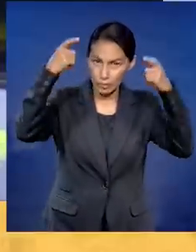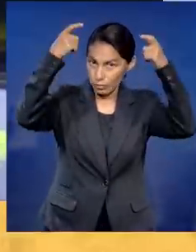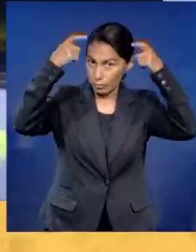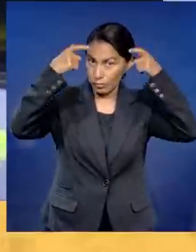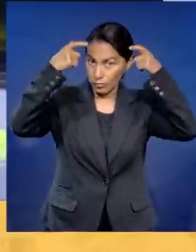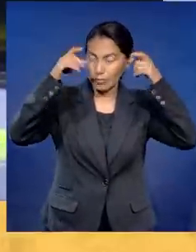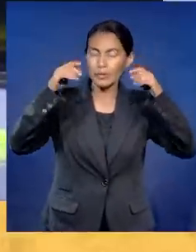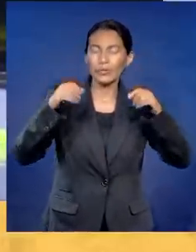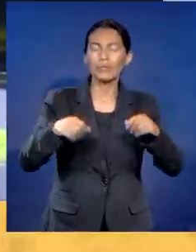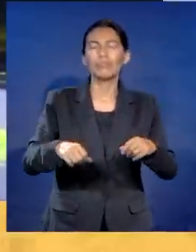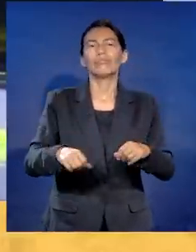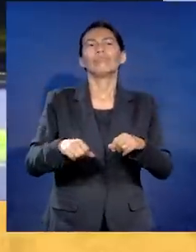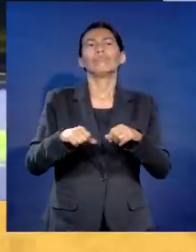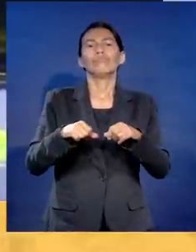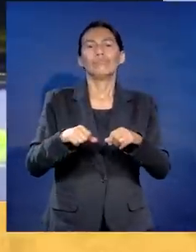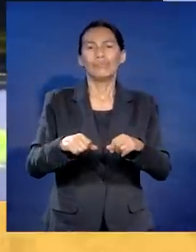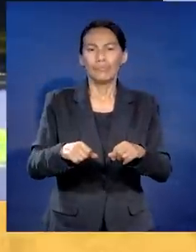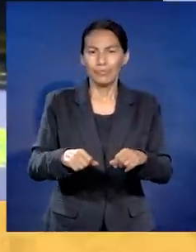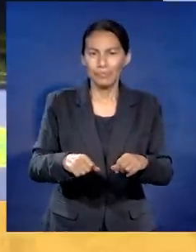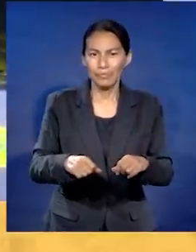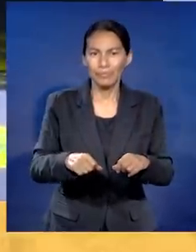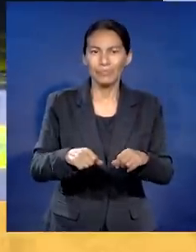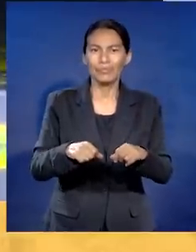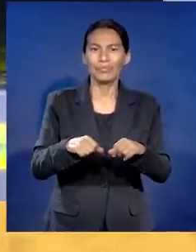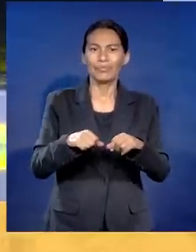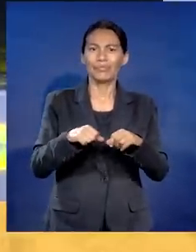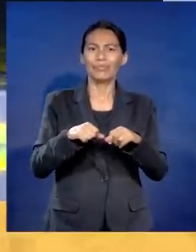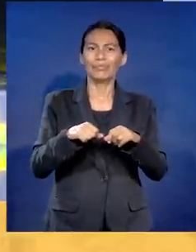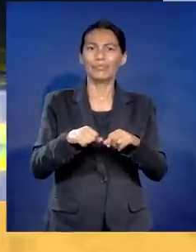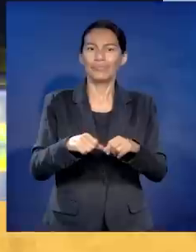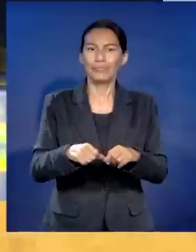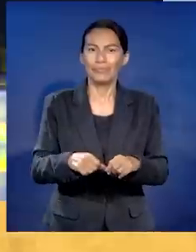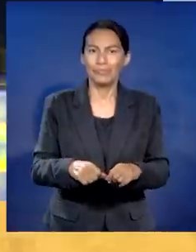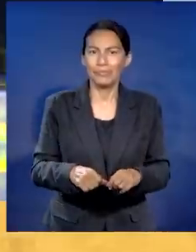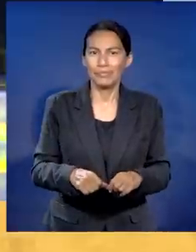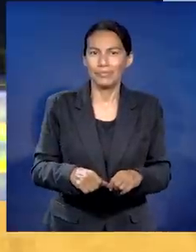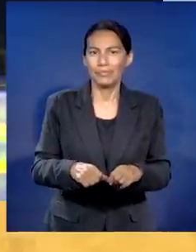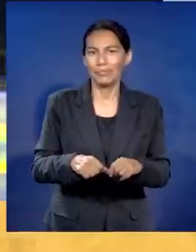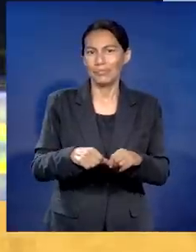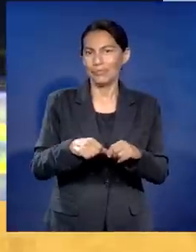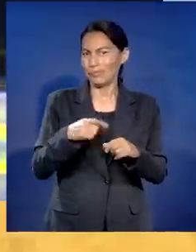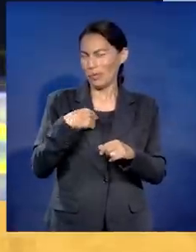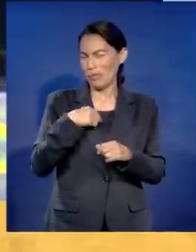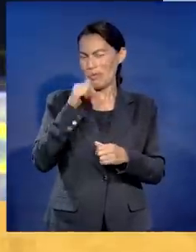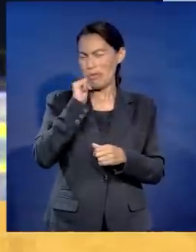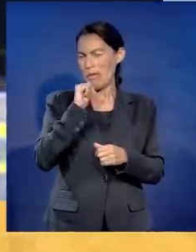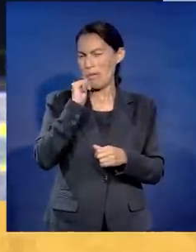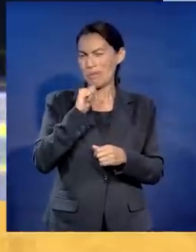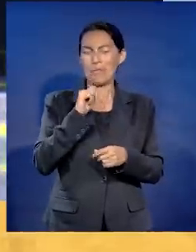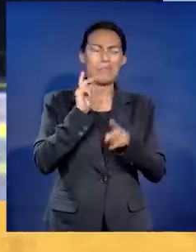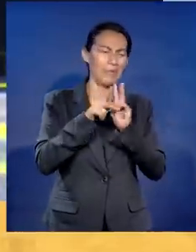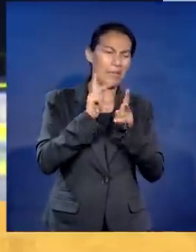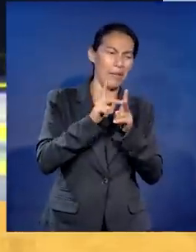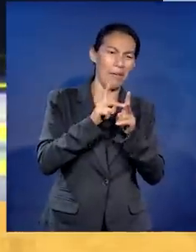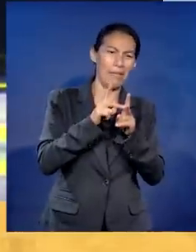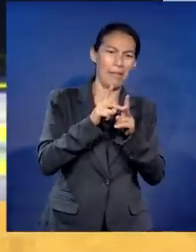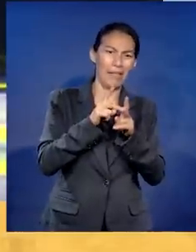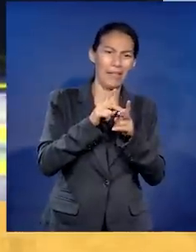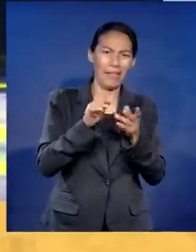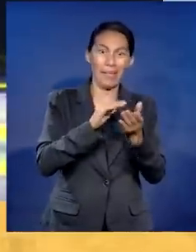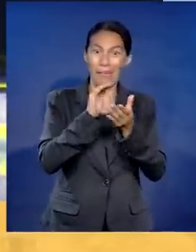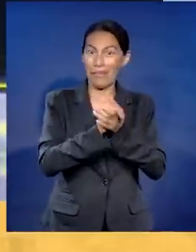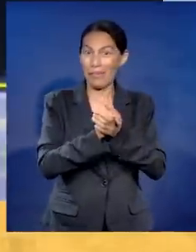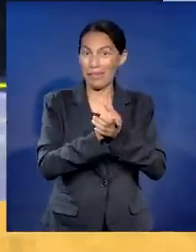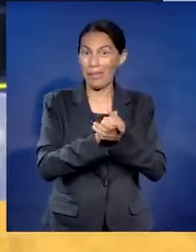silla mecedora con un sombrero. Y estábamos conversando. Y entonces yo, que siempre era el tema de conversación en la mente, pues ahí